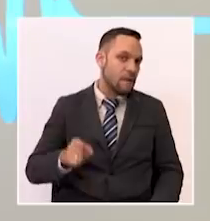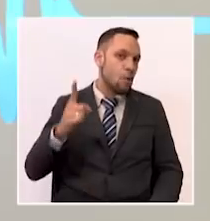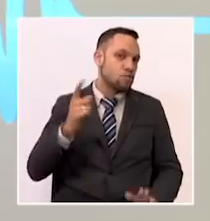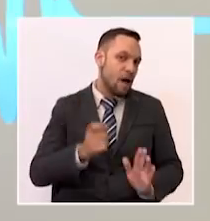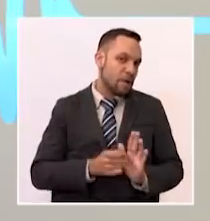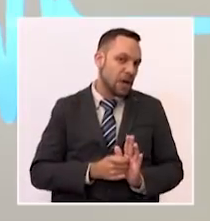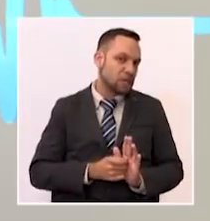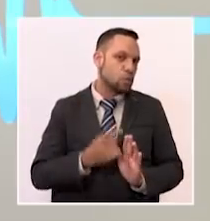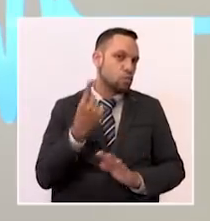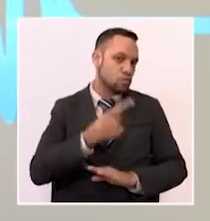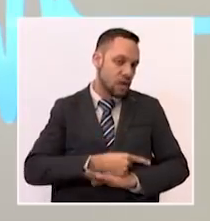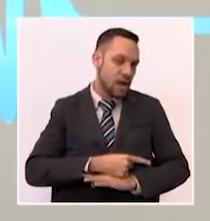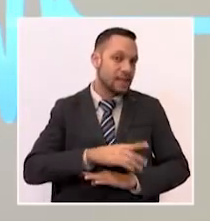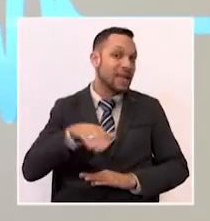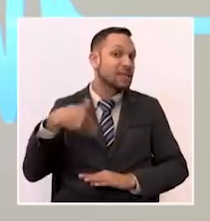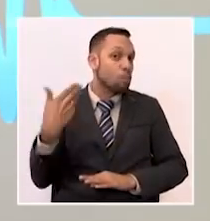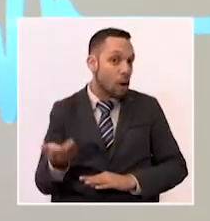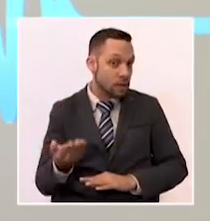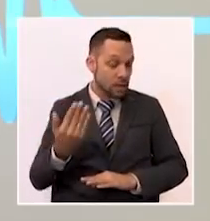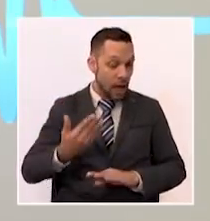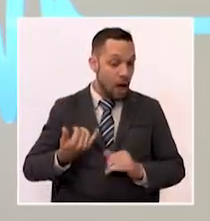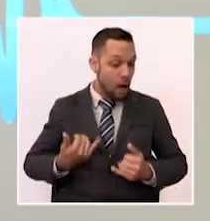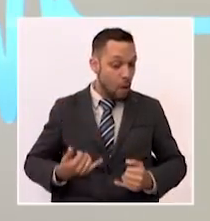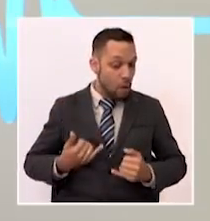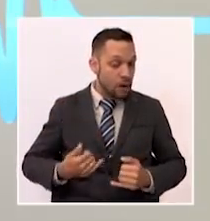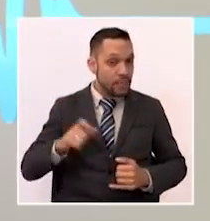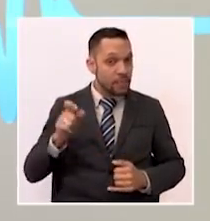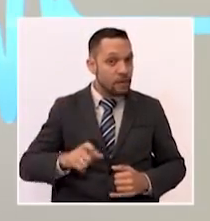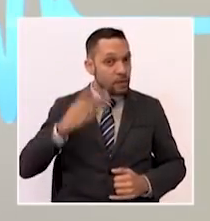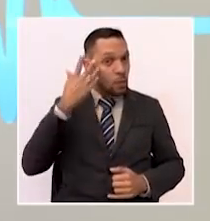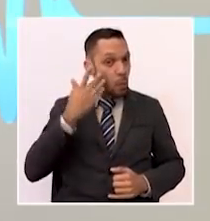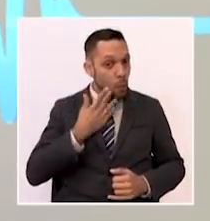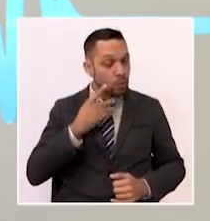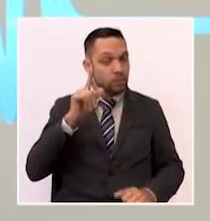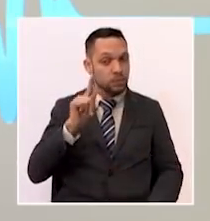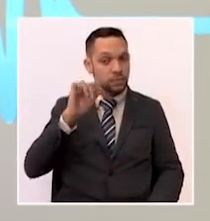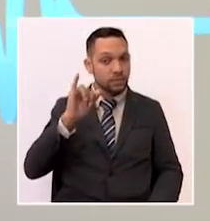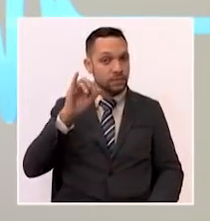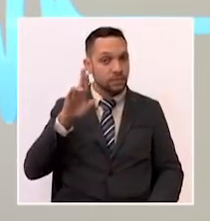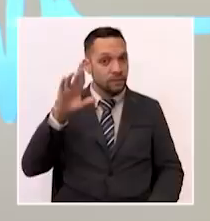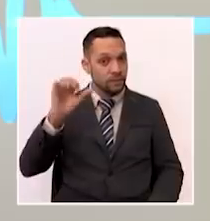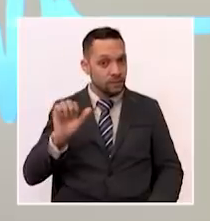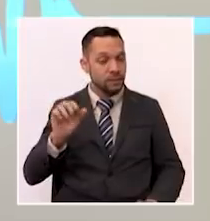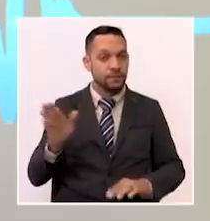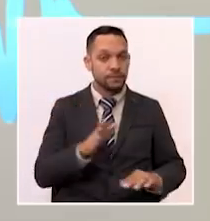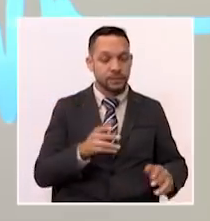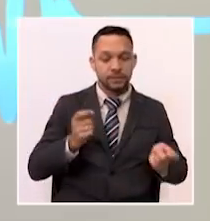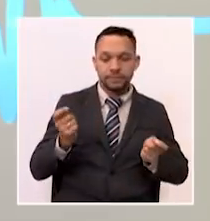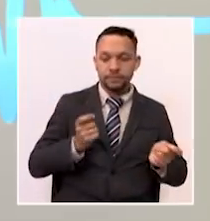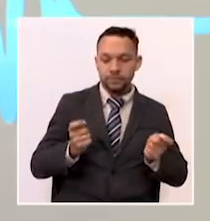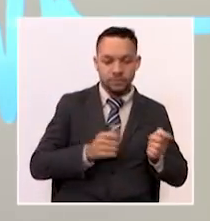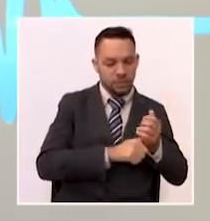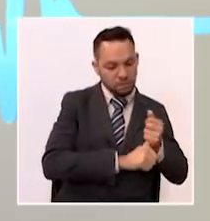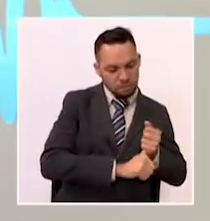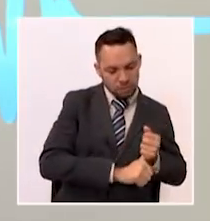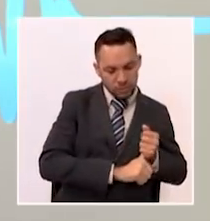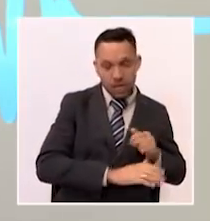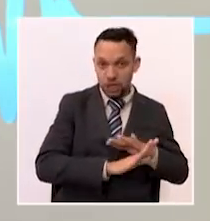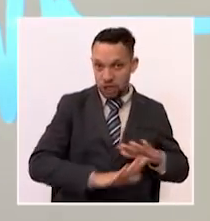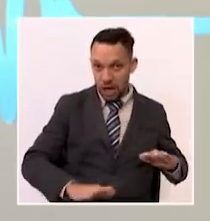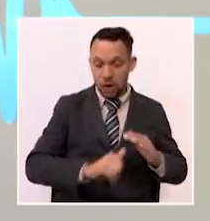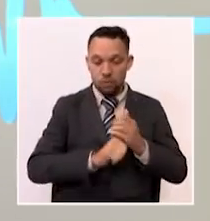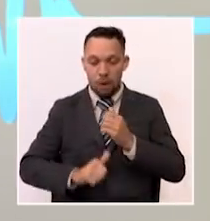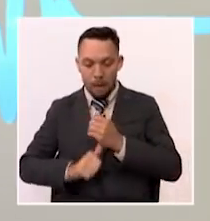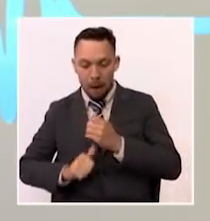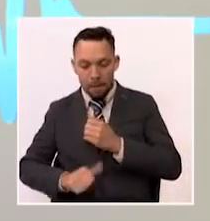día nada más, pero igual con un consumo muy alto de agua. Cuando manejamos el estreñimiento y la paciente ya tiene su dieta bien